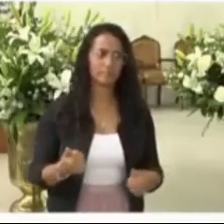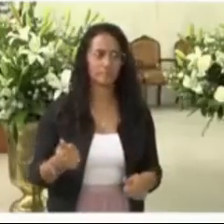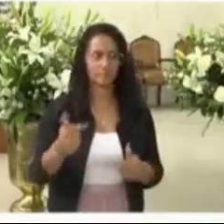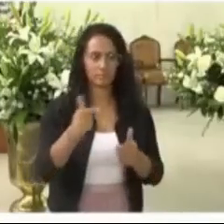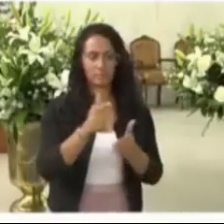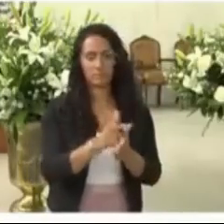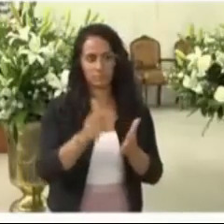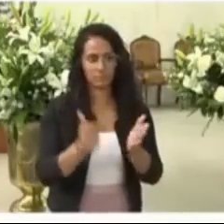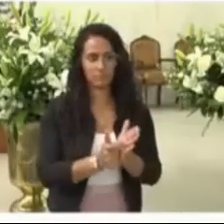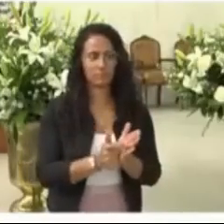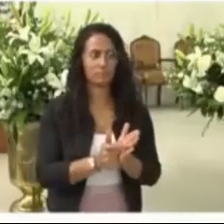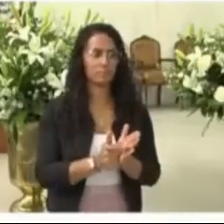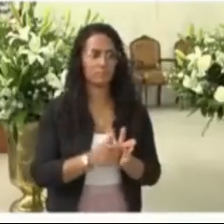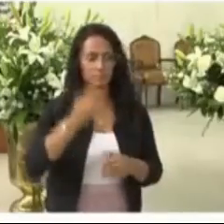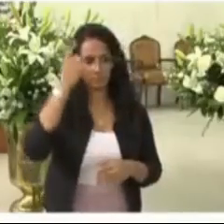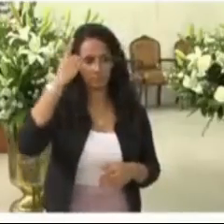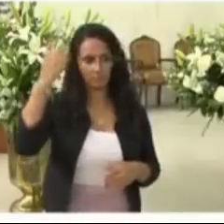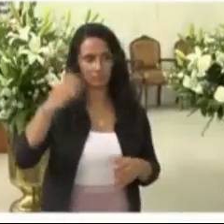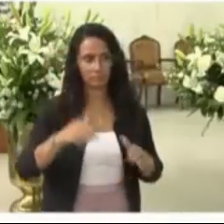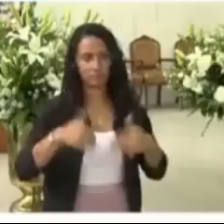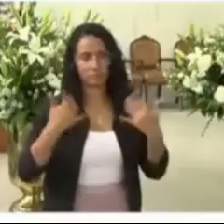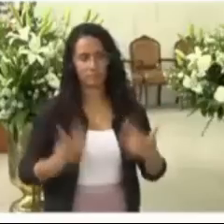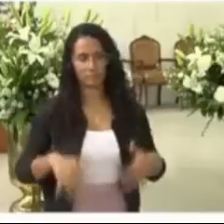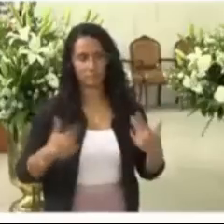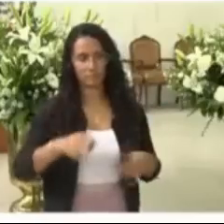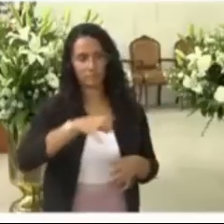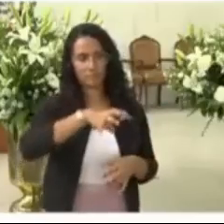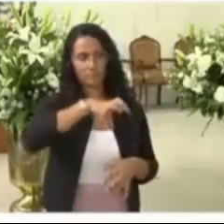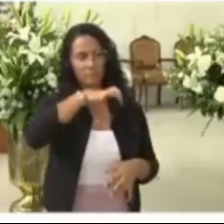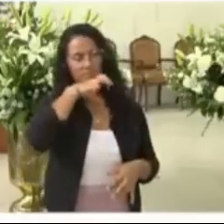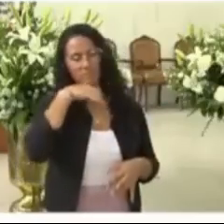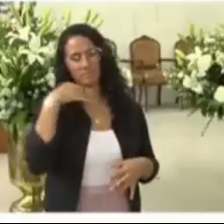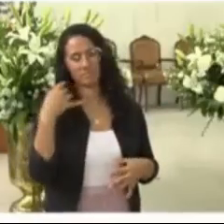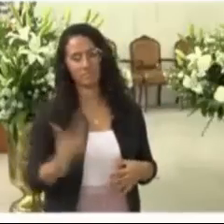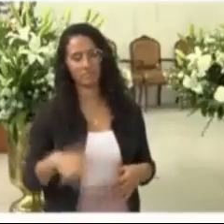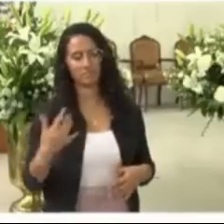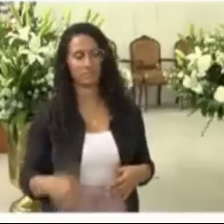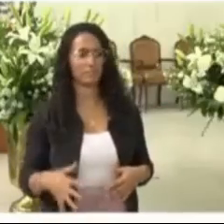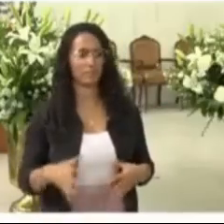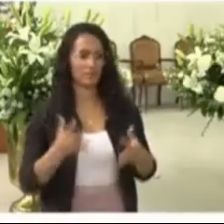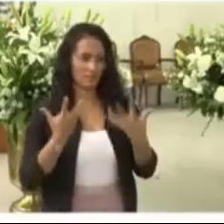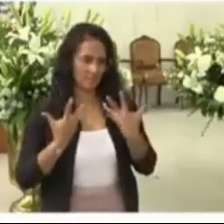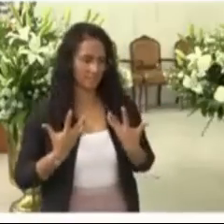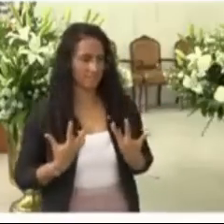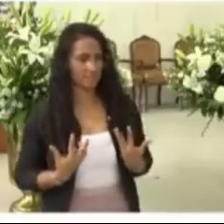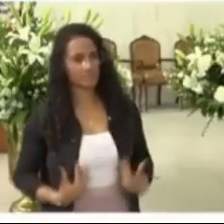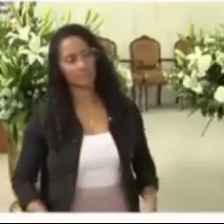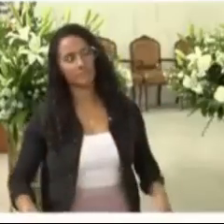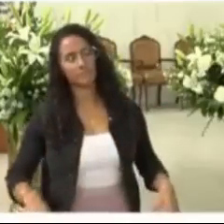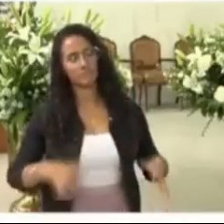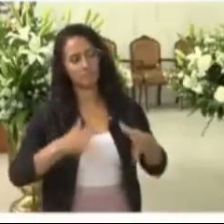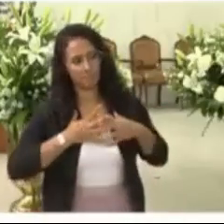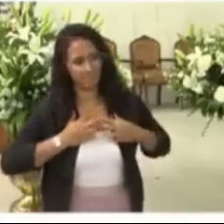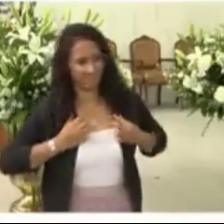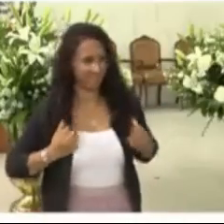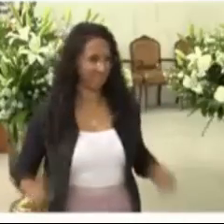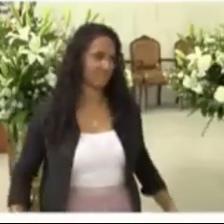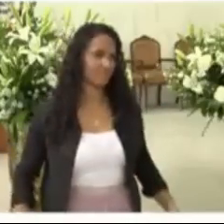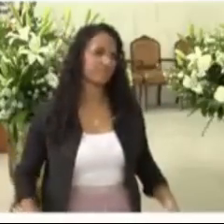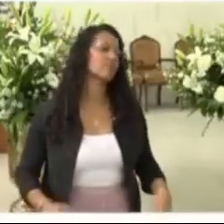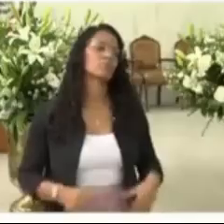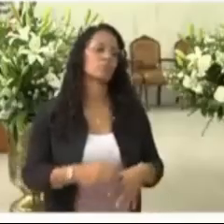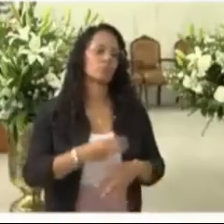quebrantó su corazón, lloró, rasgó sus vestidos, puso ceniza